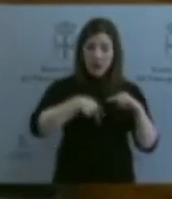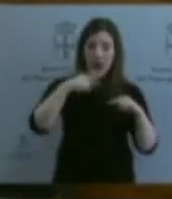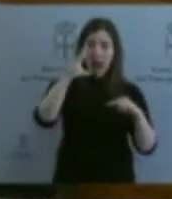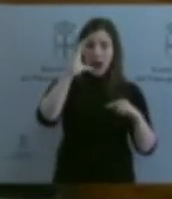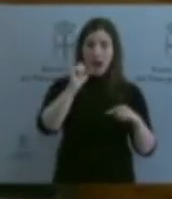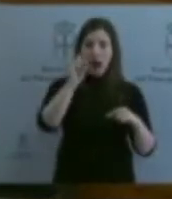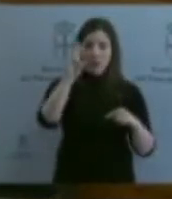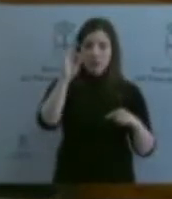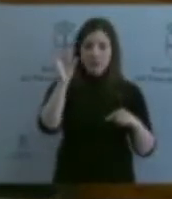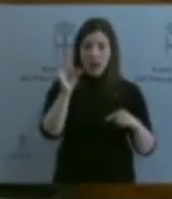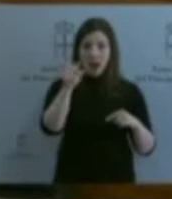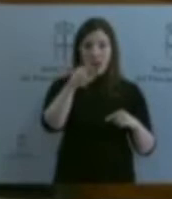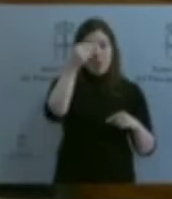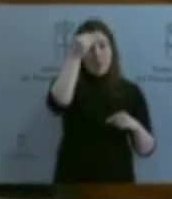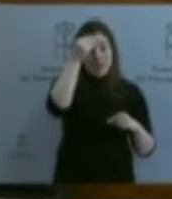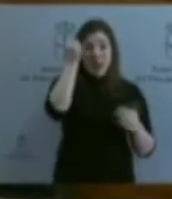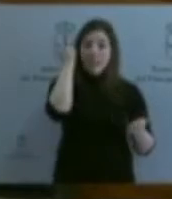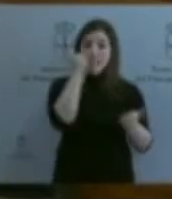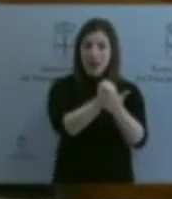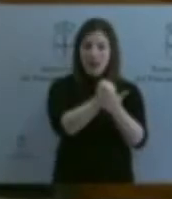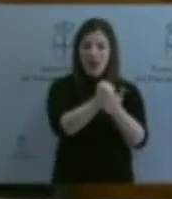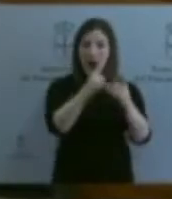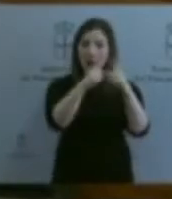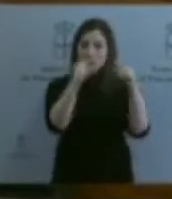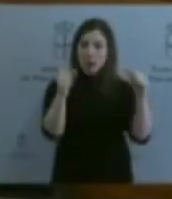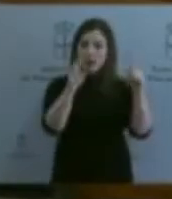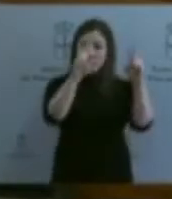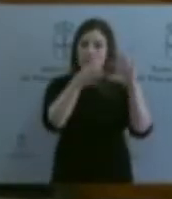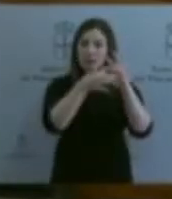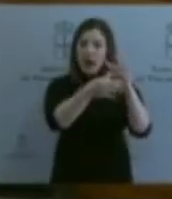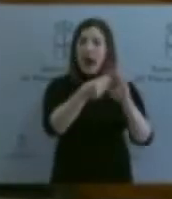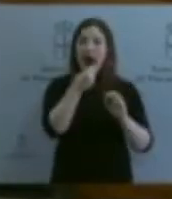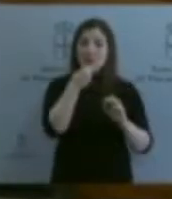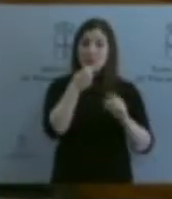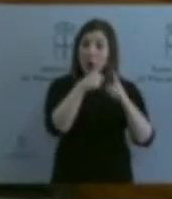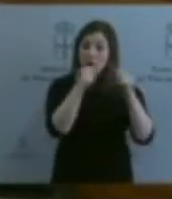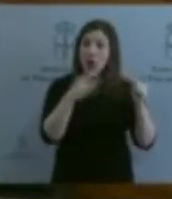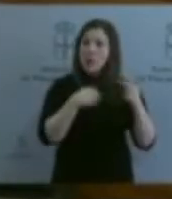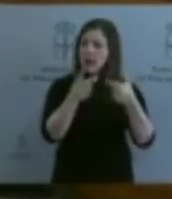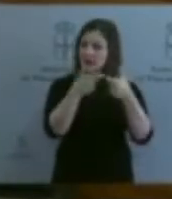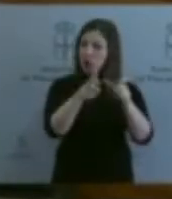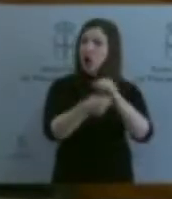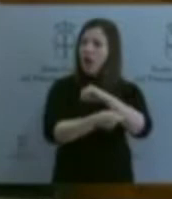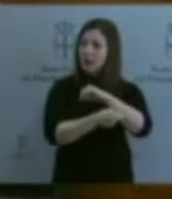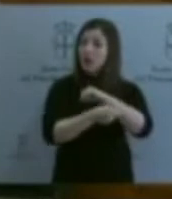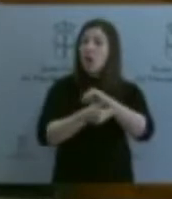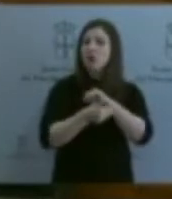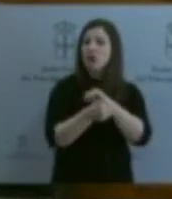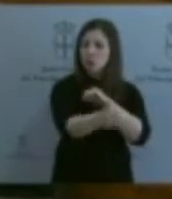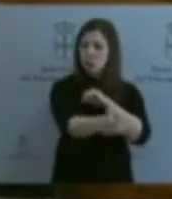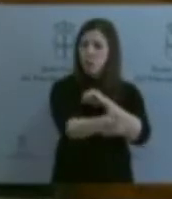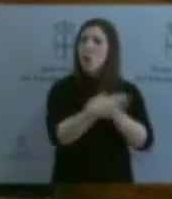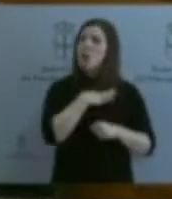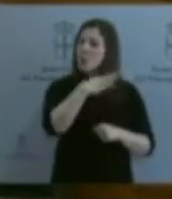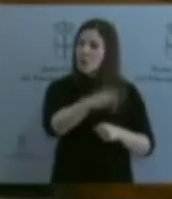la marca en cuanto a los alimentos de Asturias, puede ser un sector estratégico de futuro precisamente como consecuencia de la gestión o de la actividad del